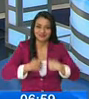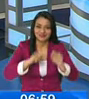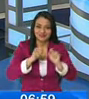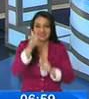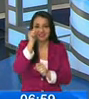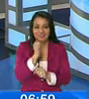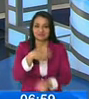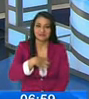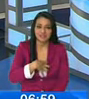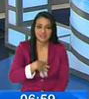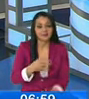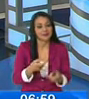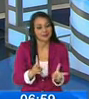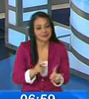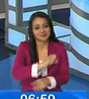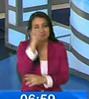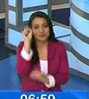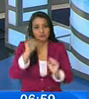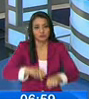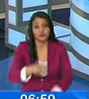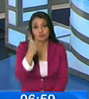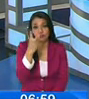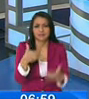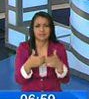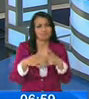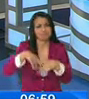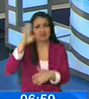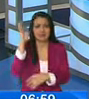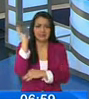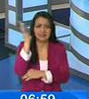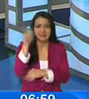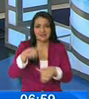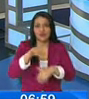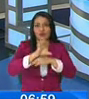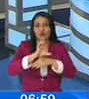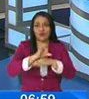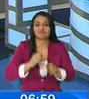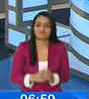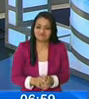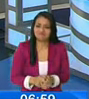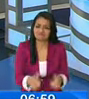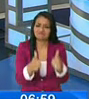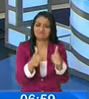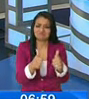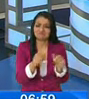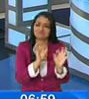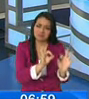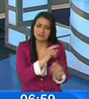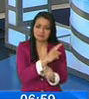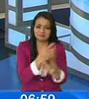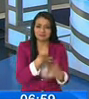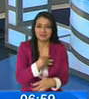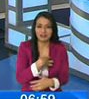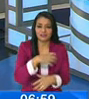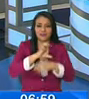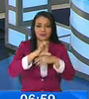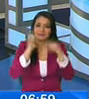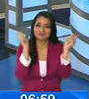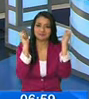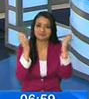ayer Barcelona y que tenga el mismo triunfo. Los dos equipos más populares del país, así los tienen. Enhorabuena por Barcelona, la verdad es que el país está de